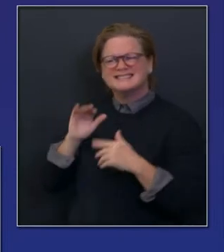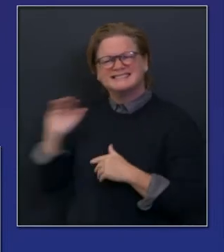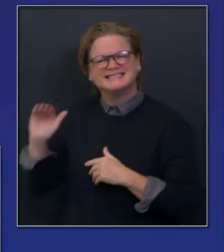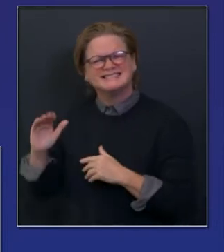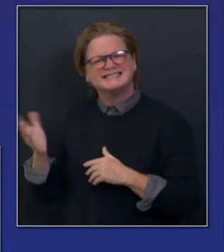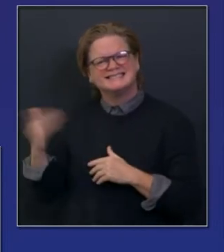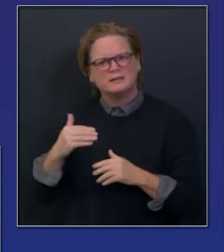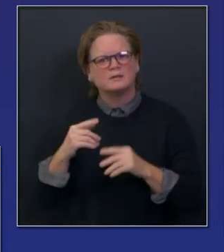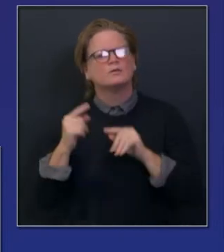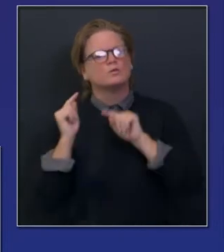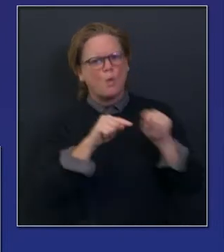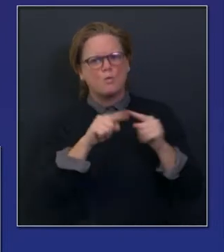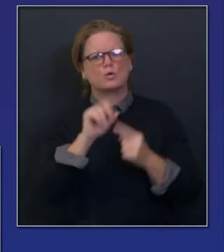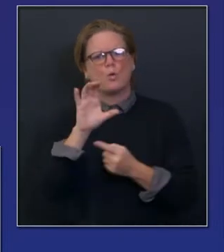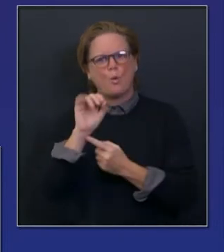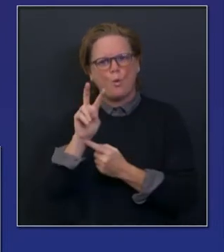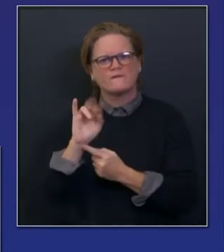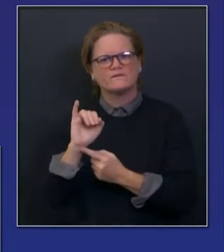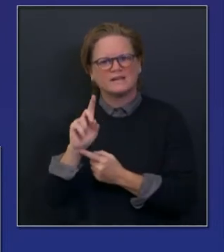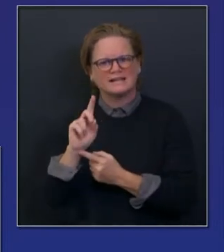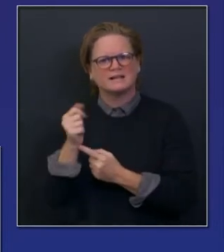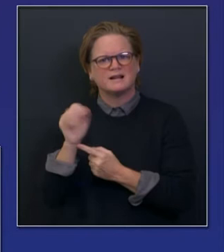ayudar, puede visitar el sitio